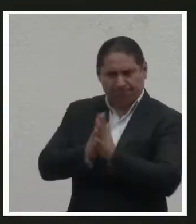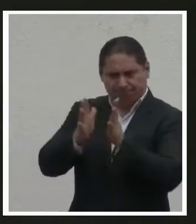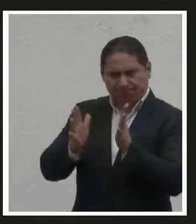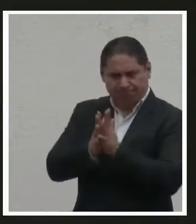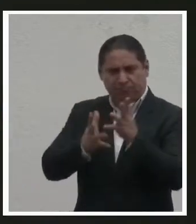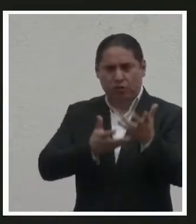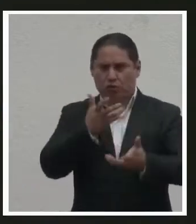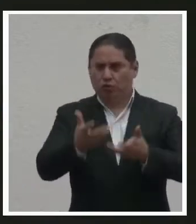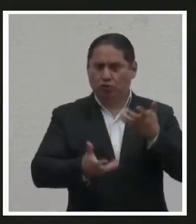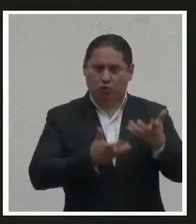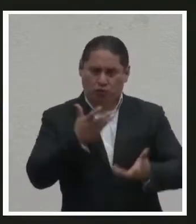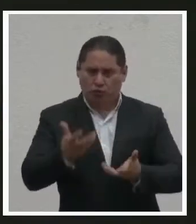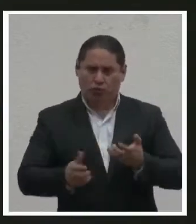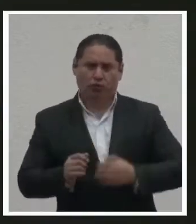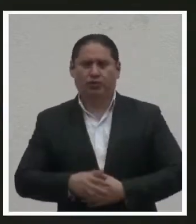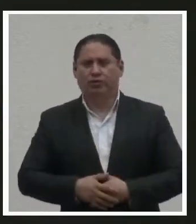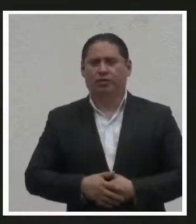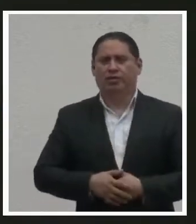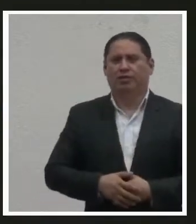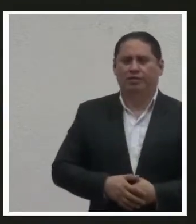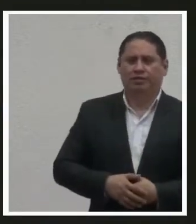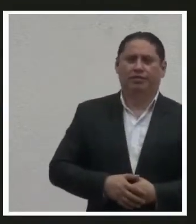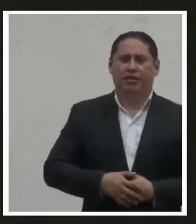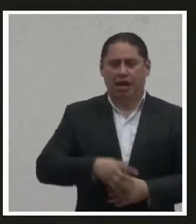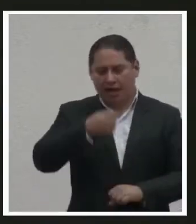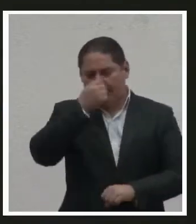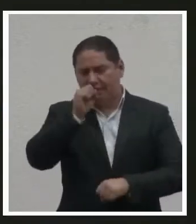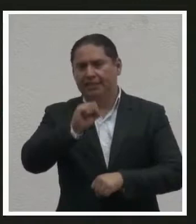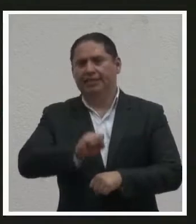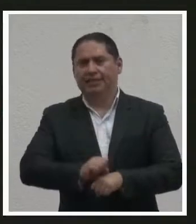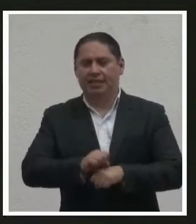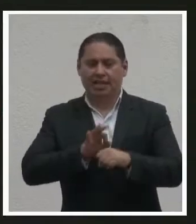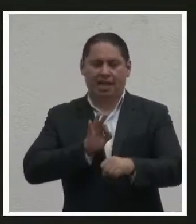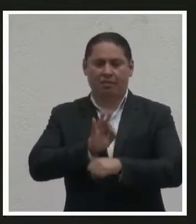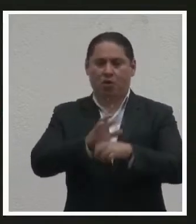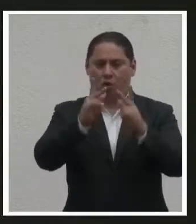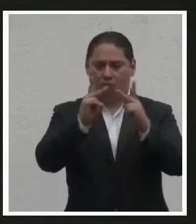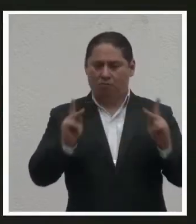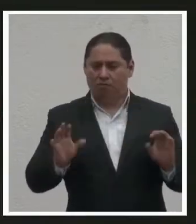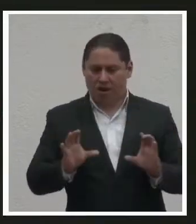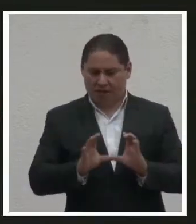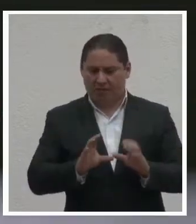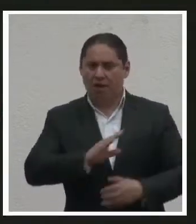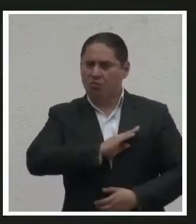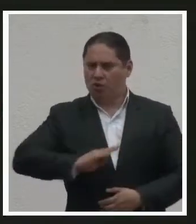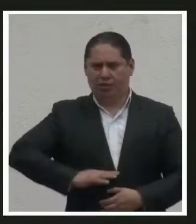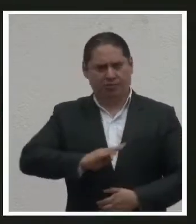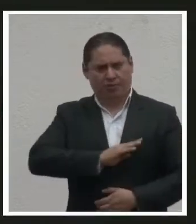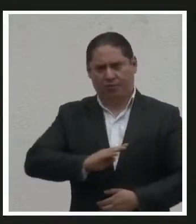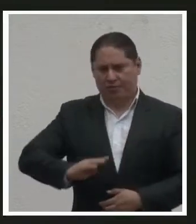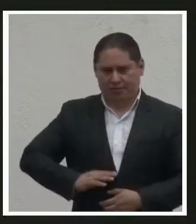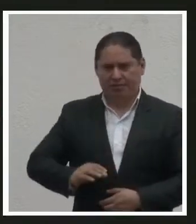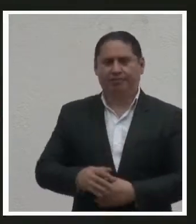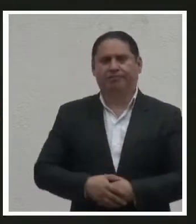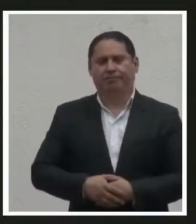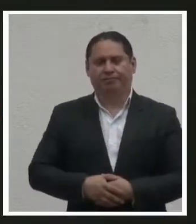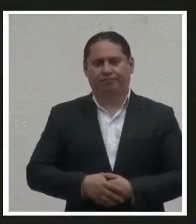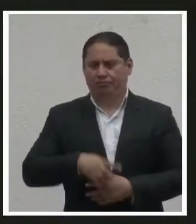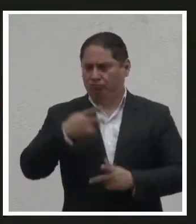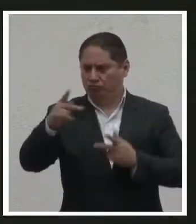incendios forestales por parte de la Secretaría de Protección Civil y Ayuntamientos, quienes por medio de sus